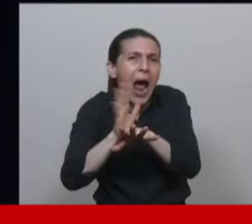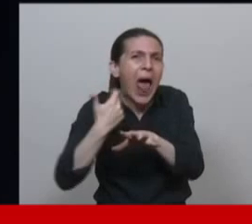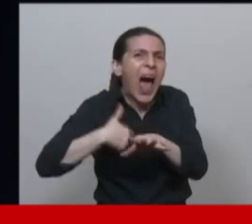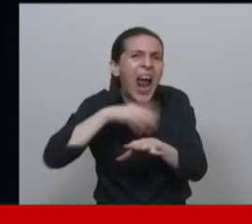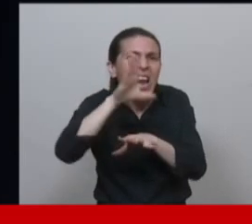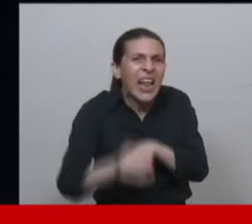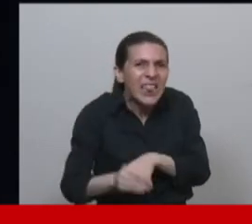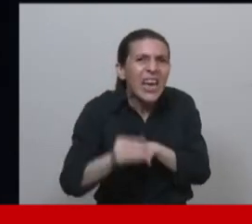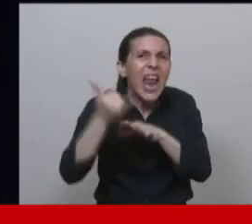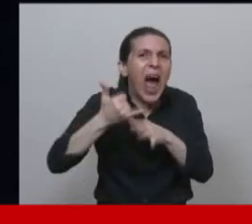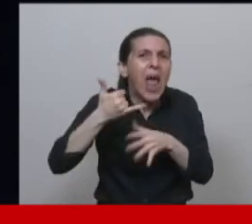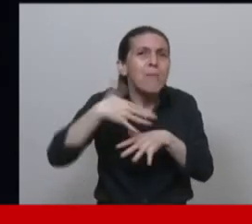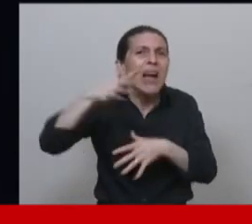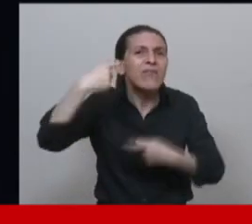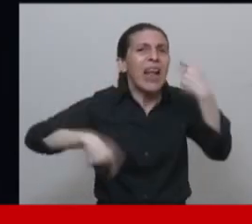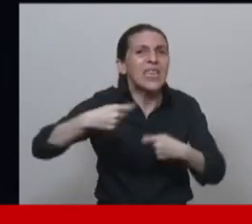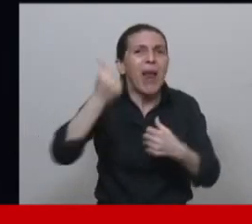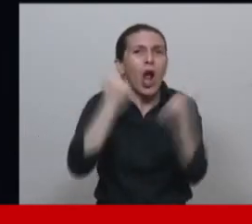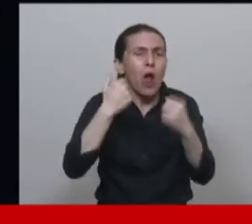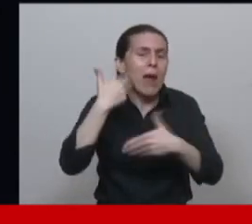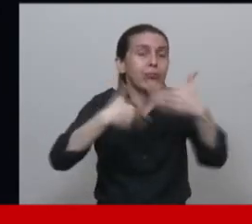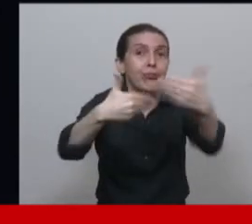inclusivo, dinámico y sostenible.